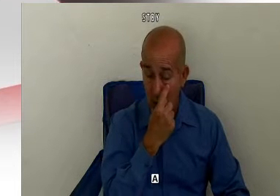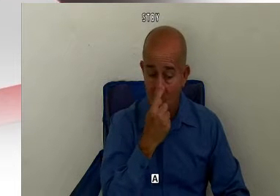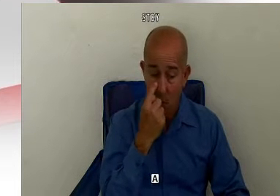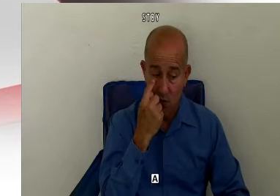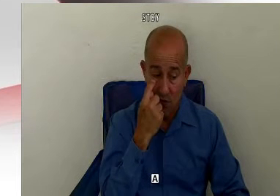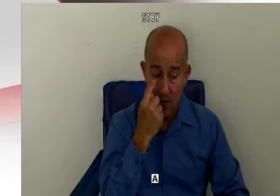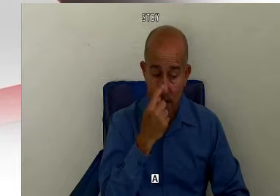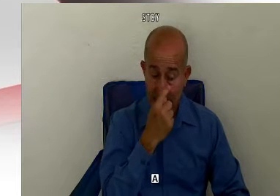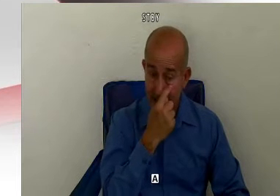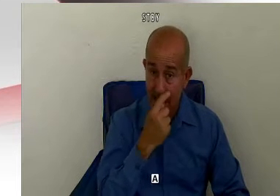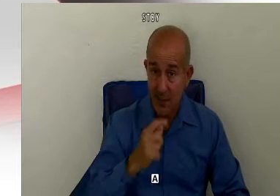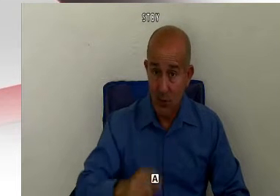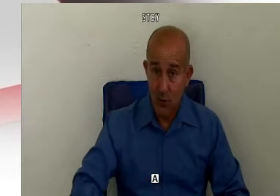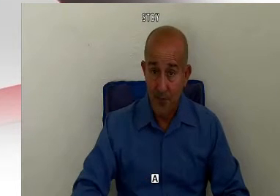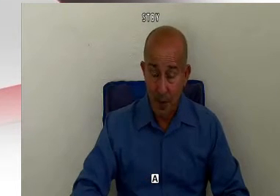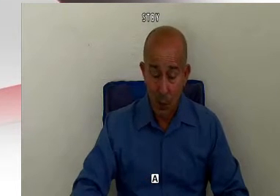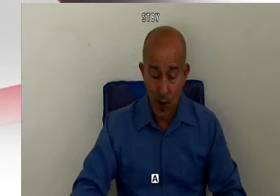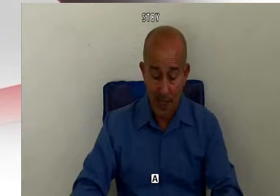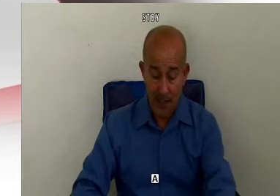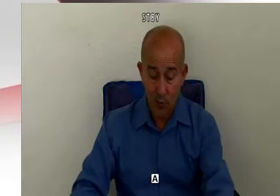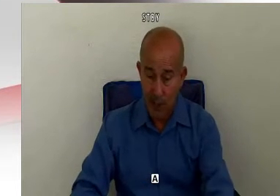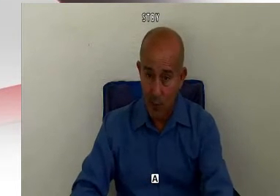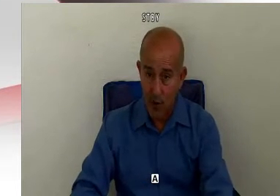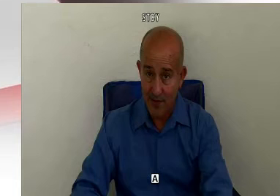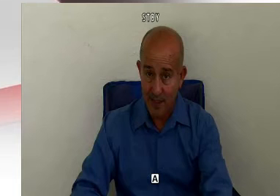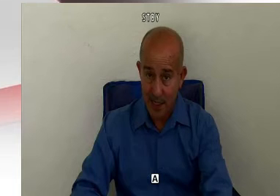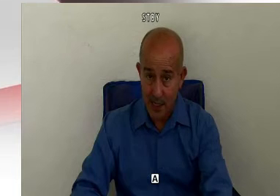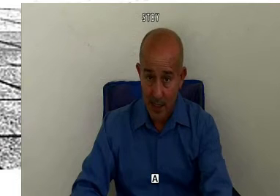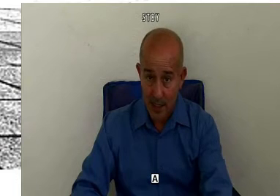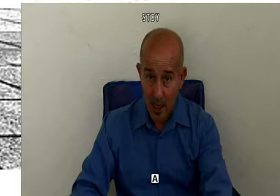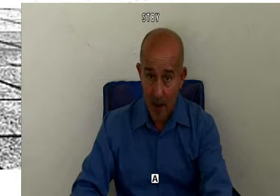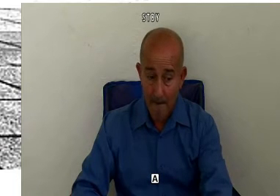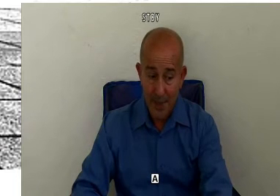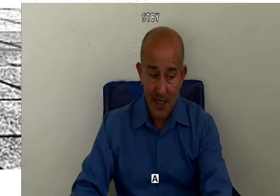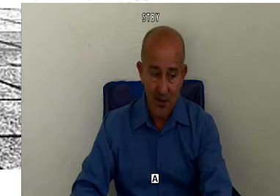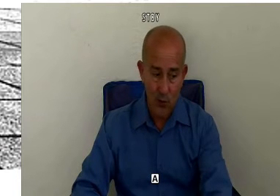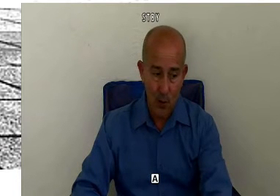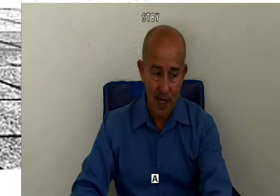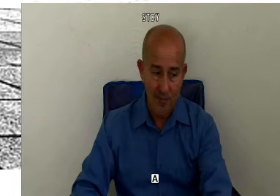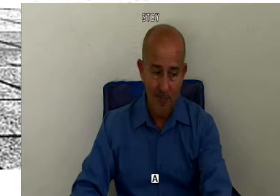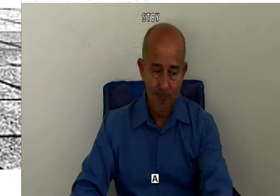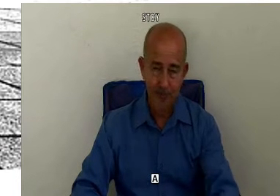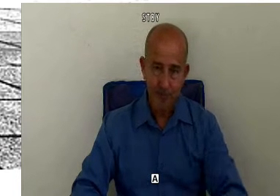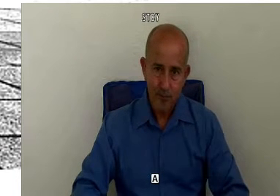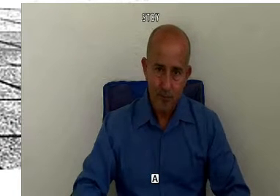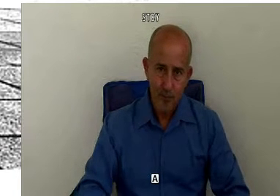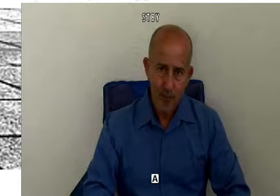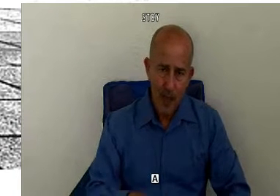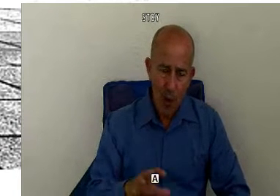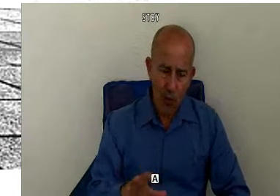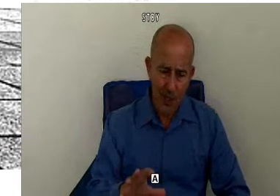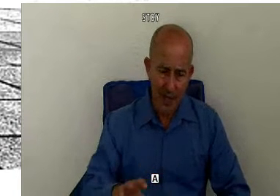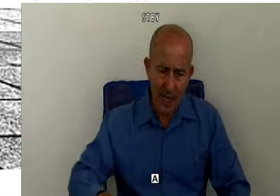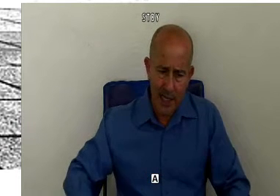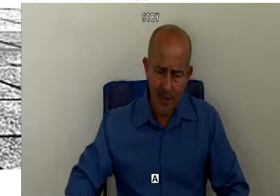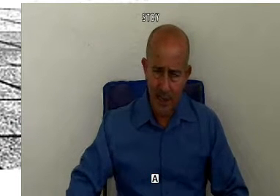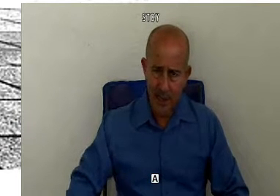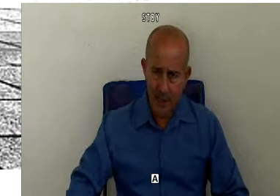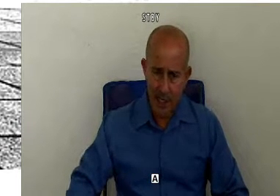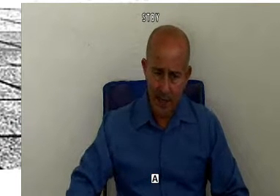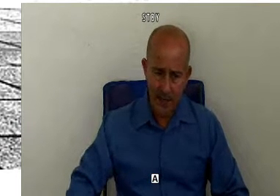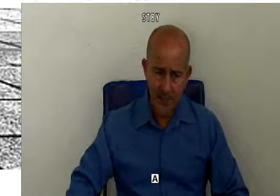ojos. Y esto lo hace un lenguaje de señas visual. Otra de las